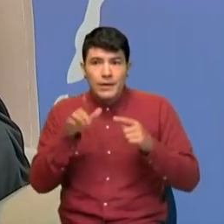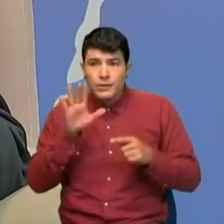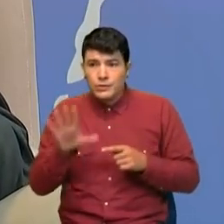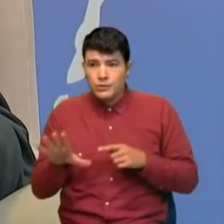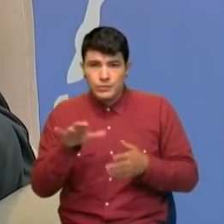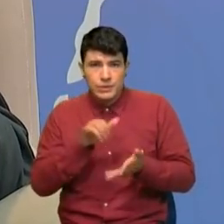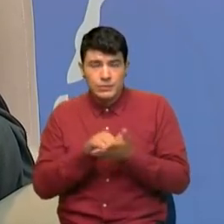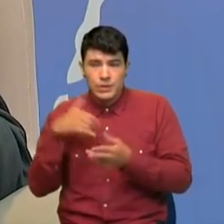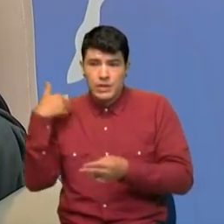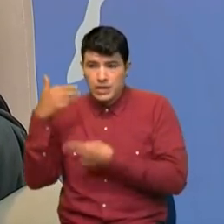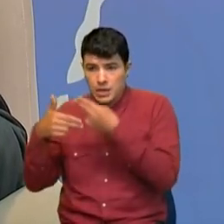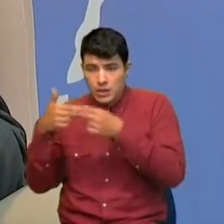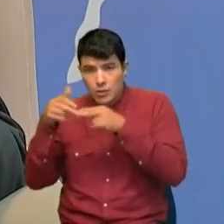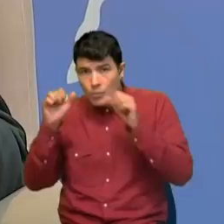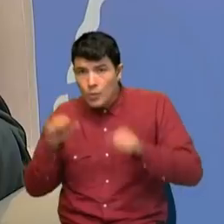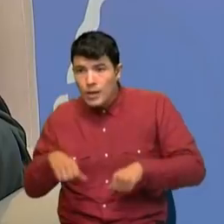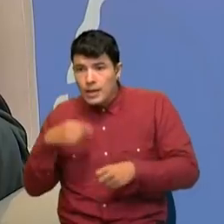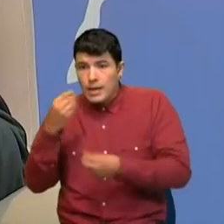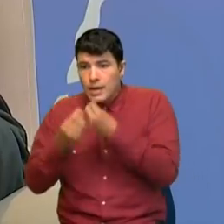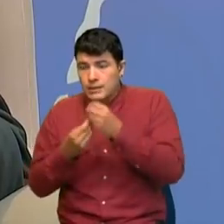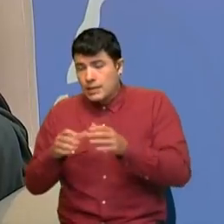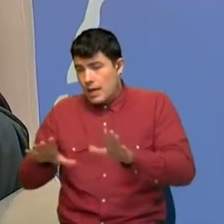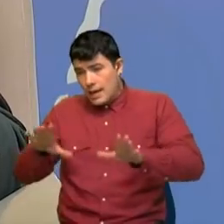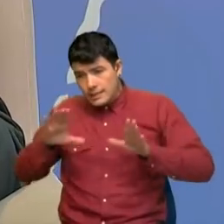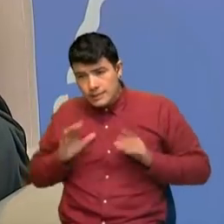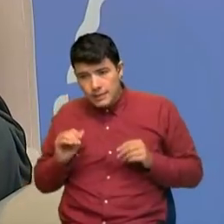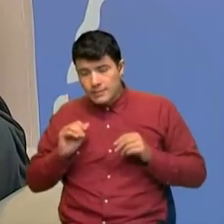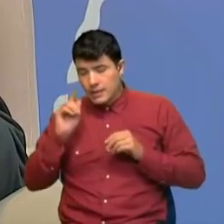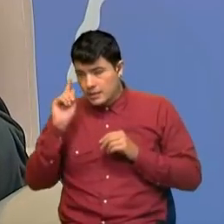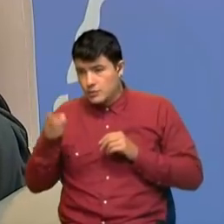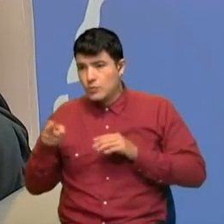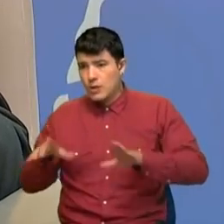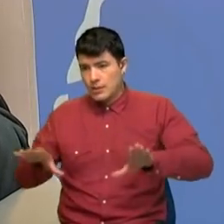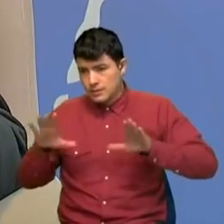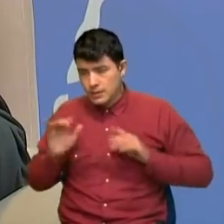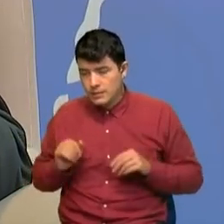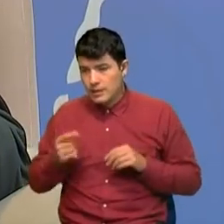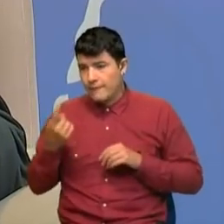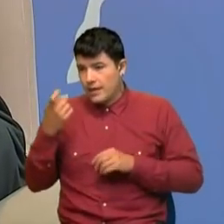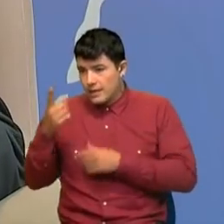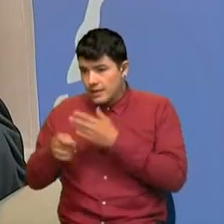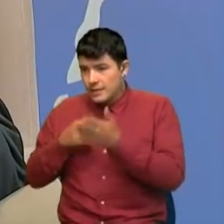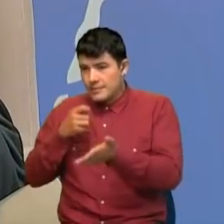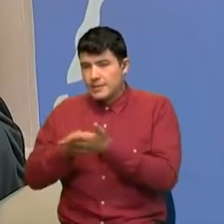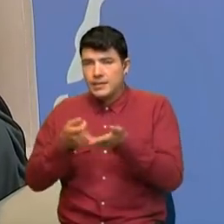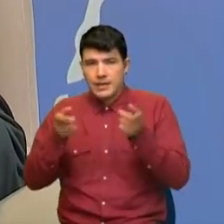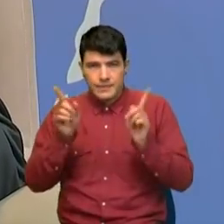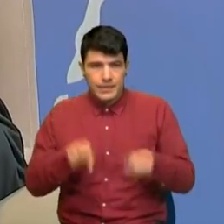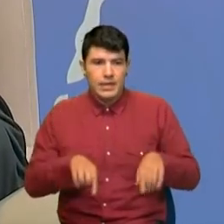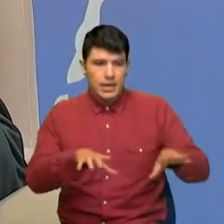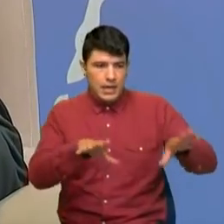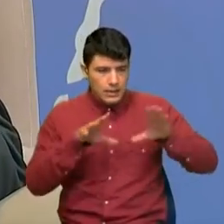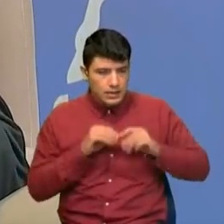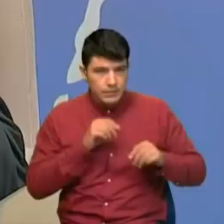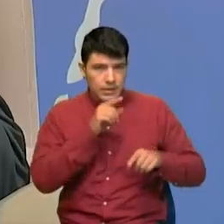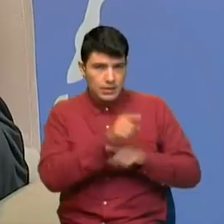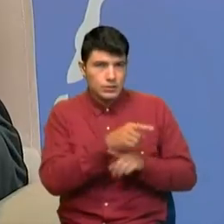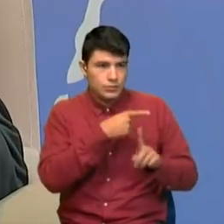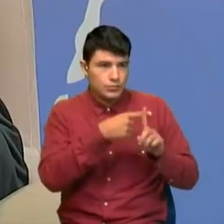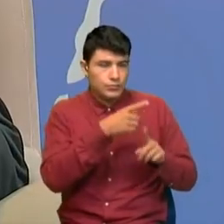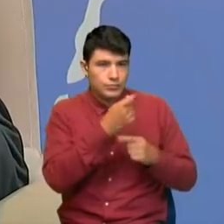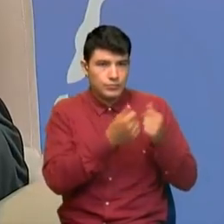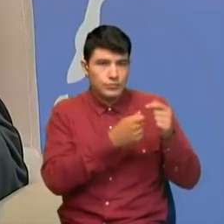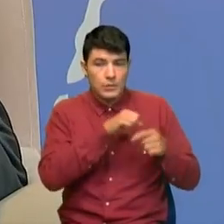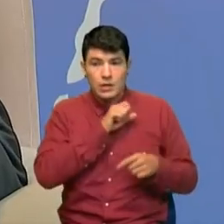tal por aceptar como tal estos pasivos siempre y cuando también acepten los activos. Ellos tienen un derecho muy